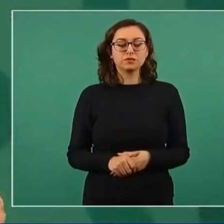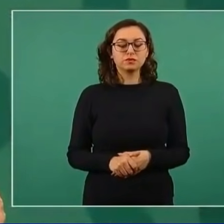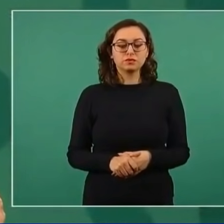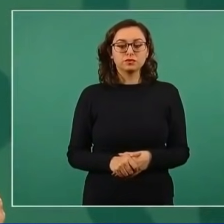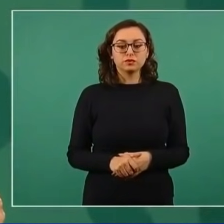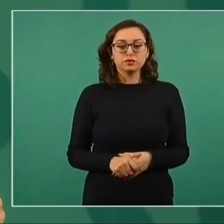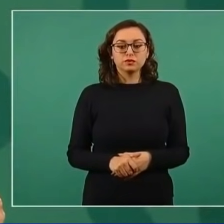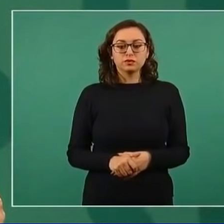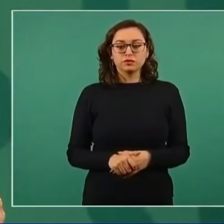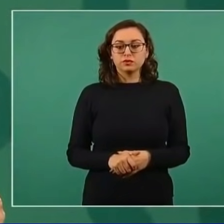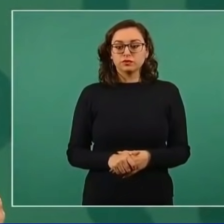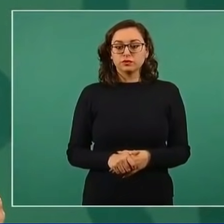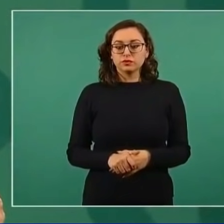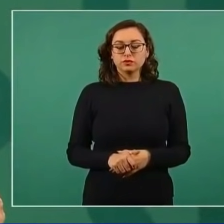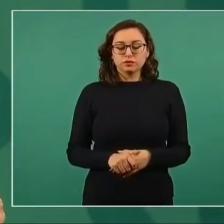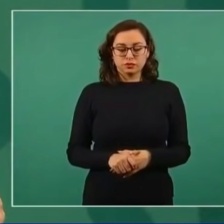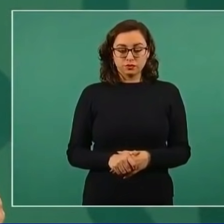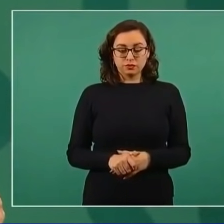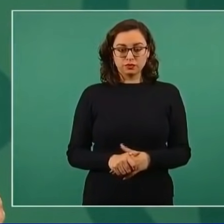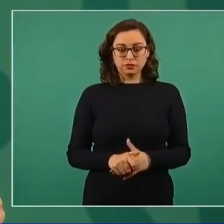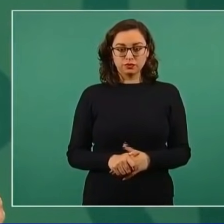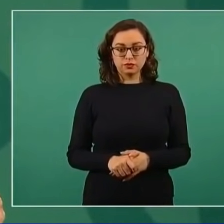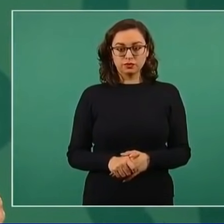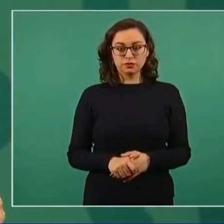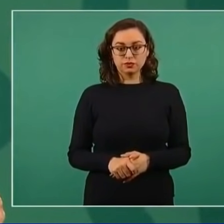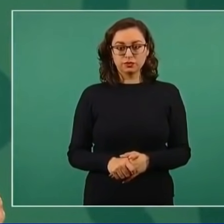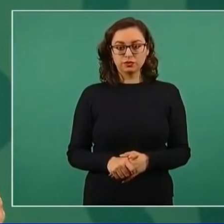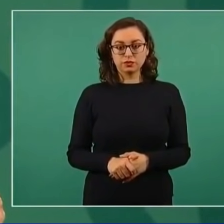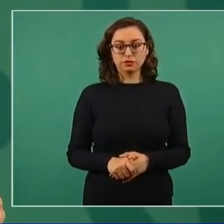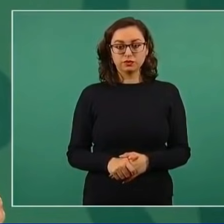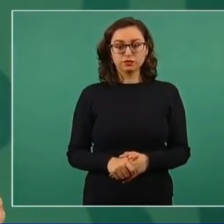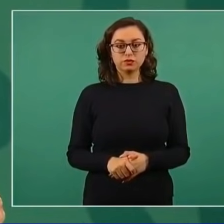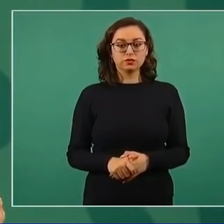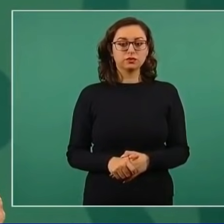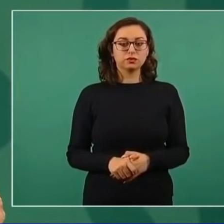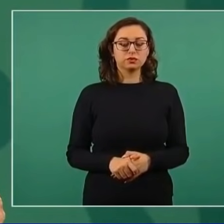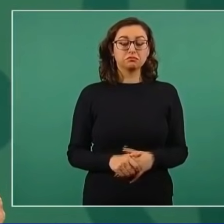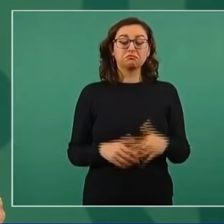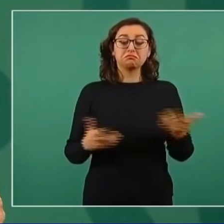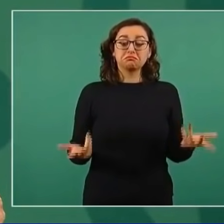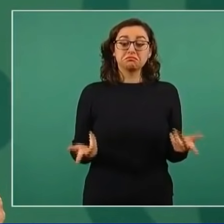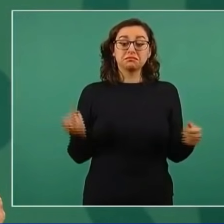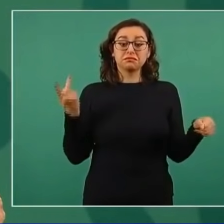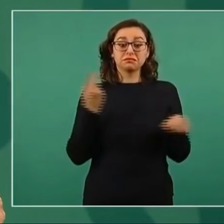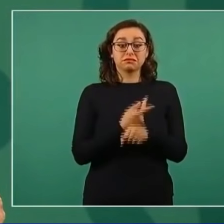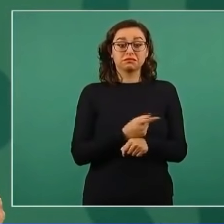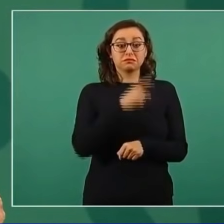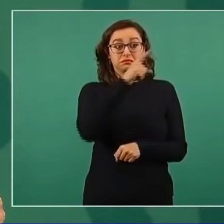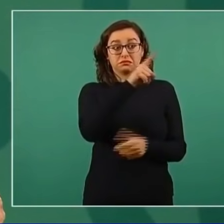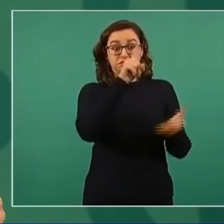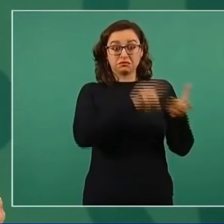Muy pocas veces hubo utilidades,